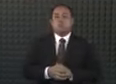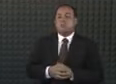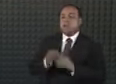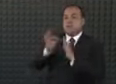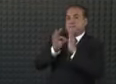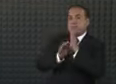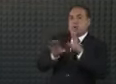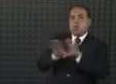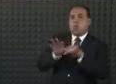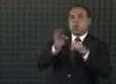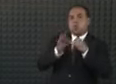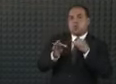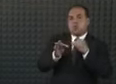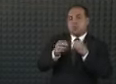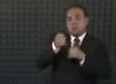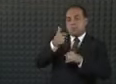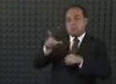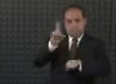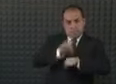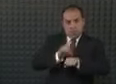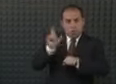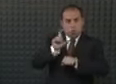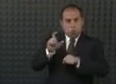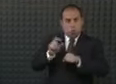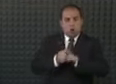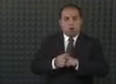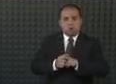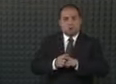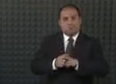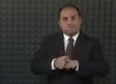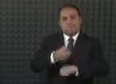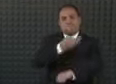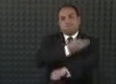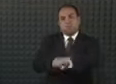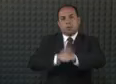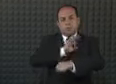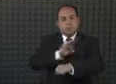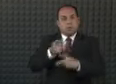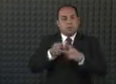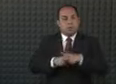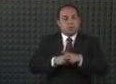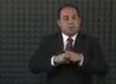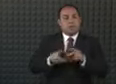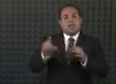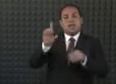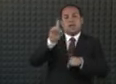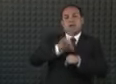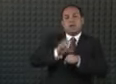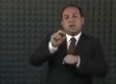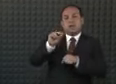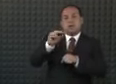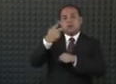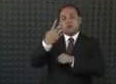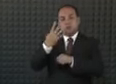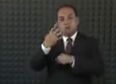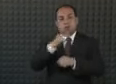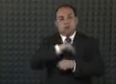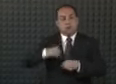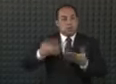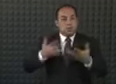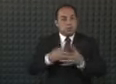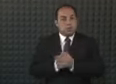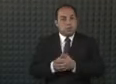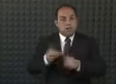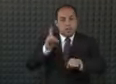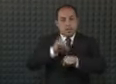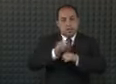la fecha límite para los del primer día, es decir, ¿cuándo es lo más tarde que podemos iniciar? Ese es el día 84. Entonces, vamos a estar aplicando en el día